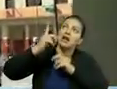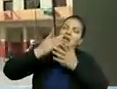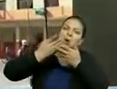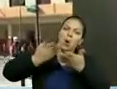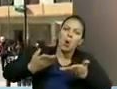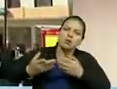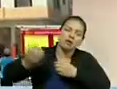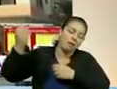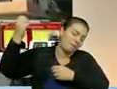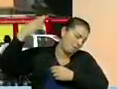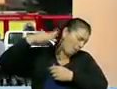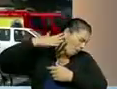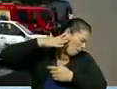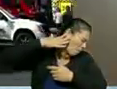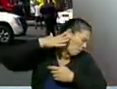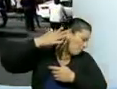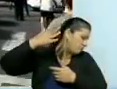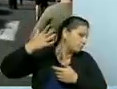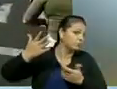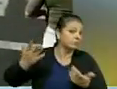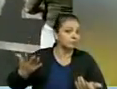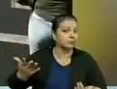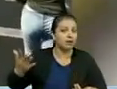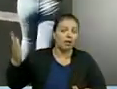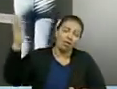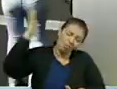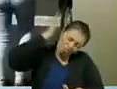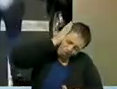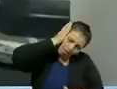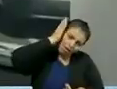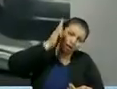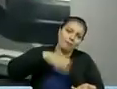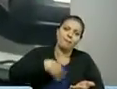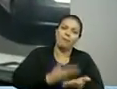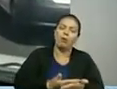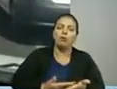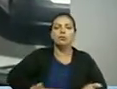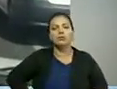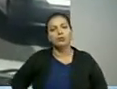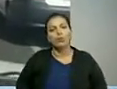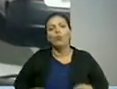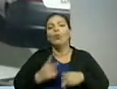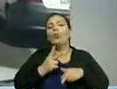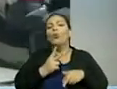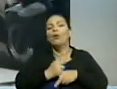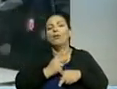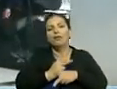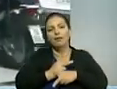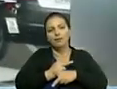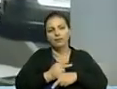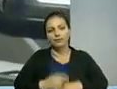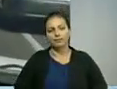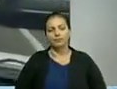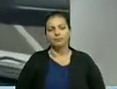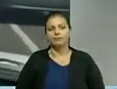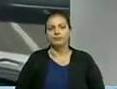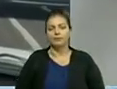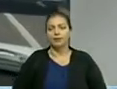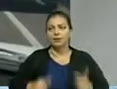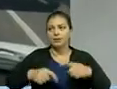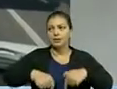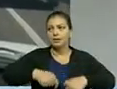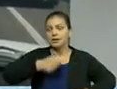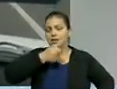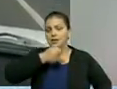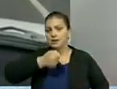contundente, algún escombro de lo que ocurrió aquí en el incendio. Mientras tanto, nosotros vamos a estar aquí pendientes a ver si en las próximas horas van